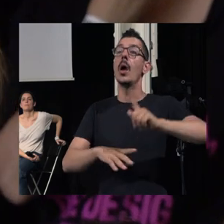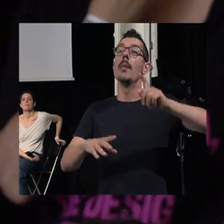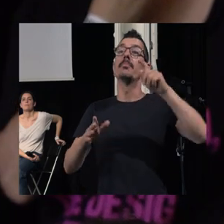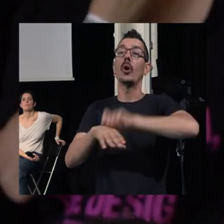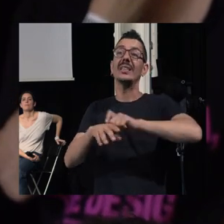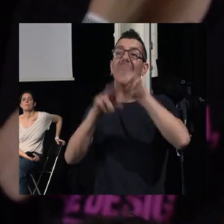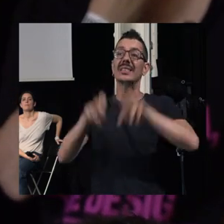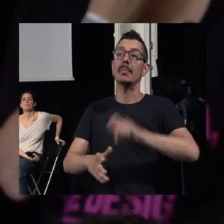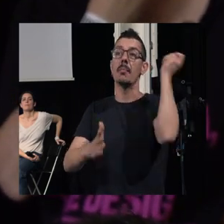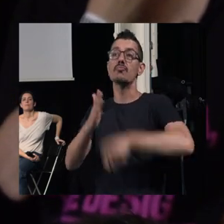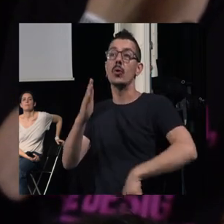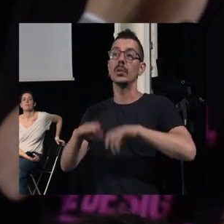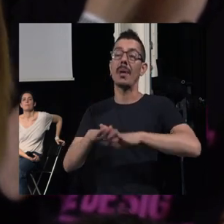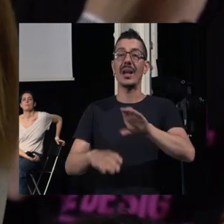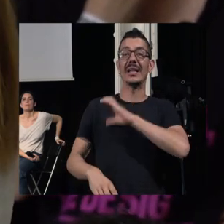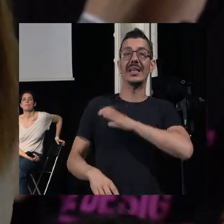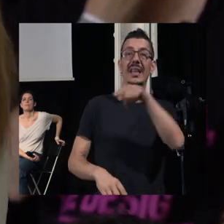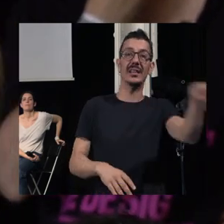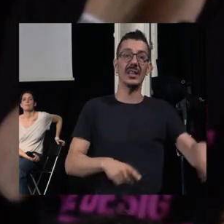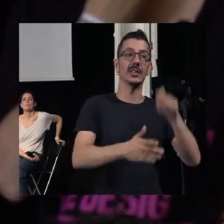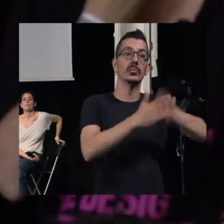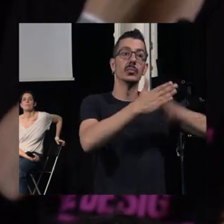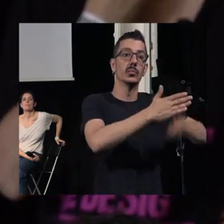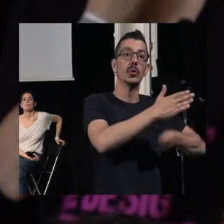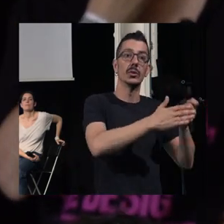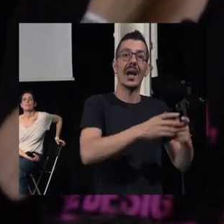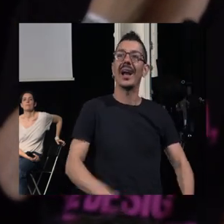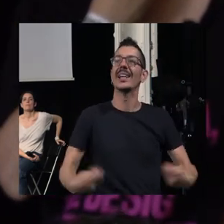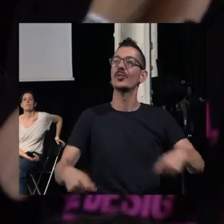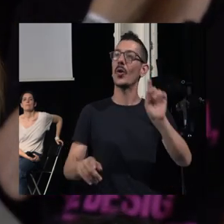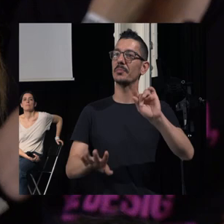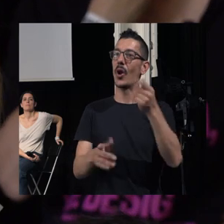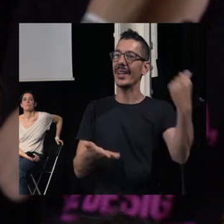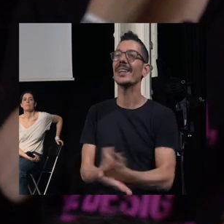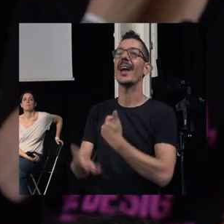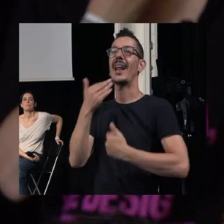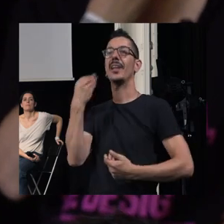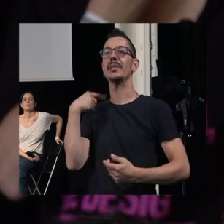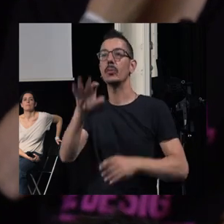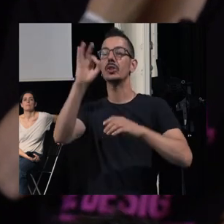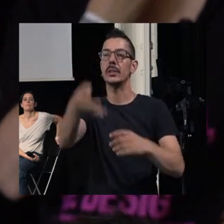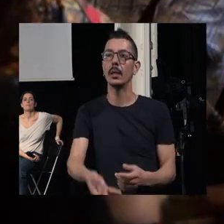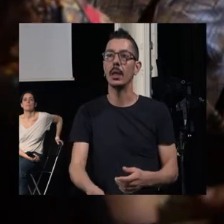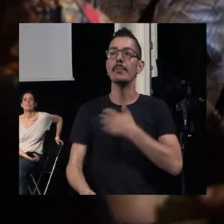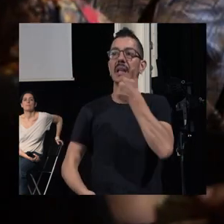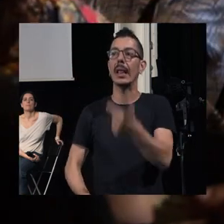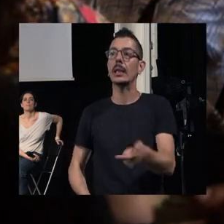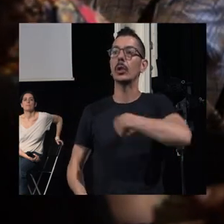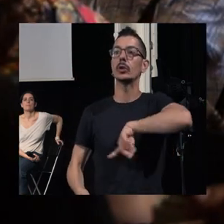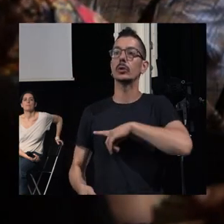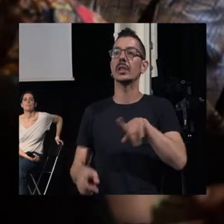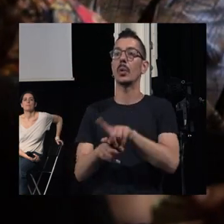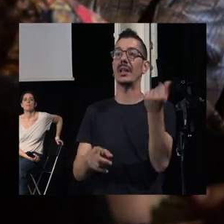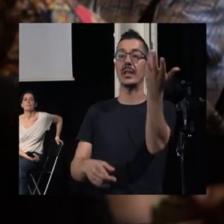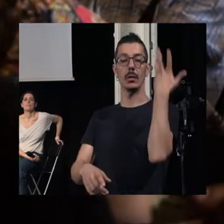supone un gasto, pero sí supone un ingreso. Cuando se nos quita a nosotras el